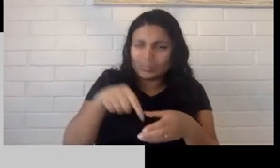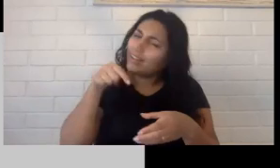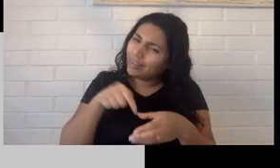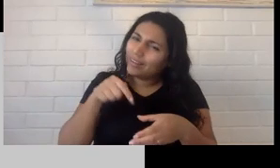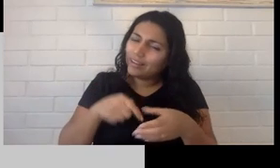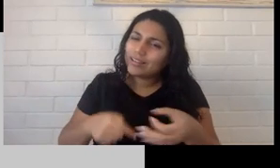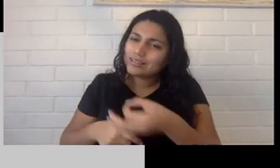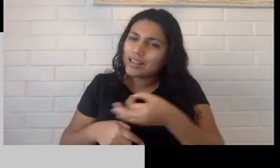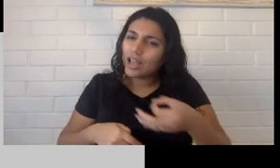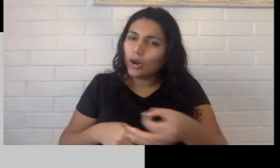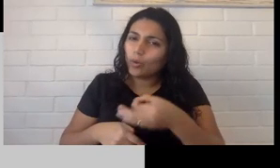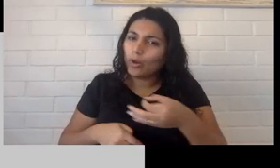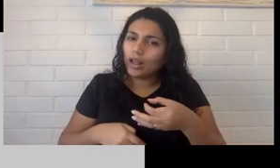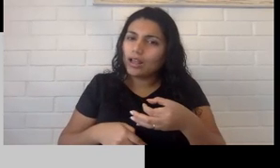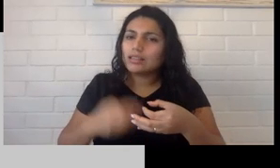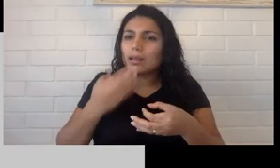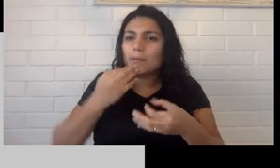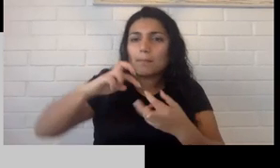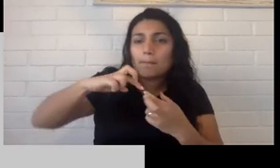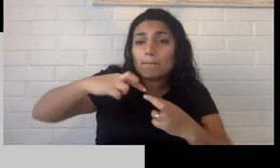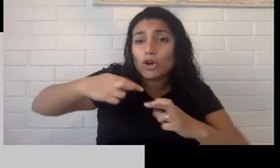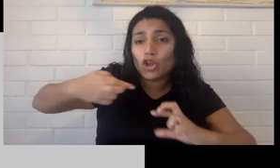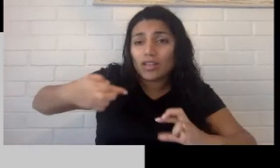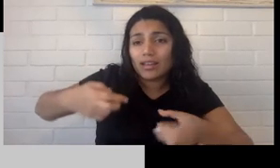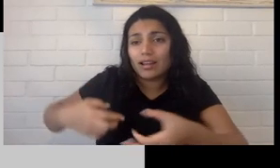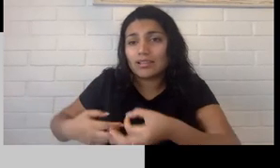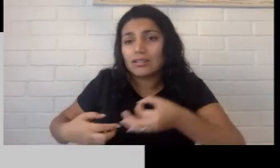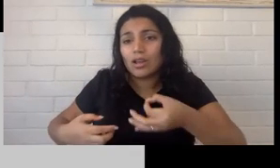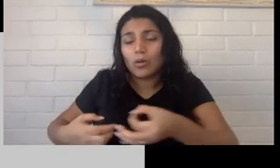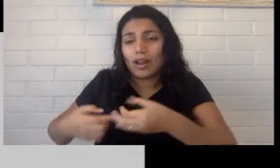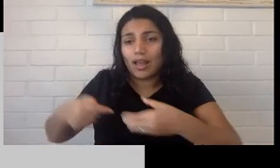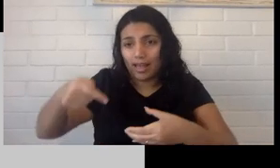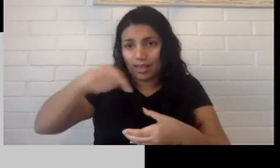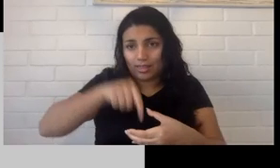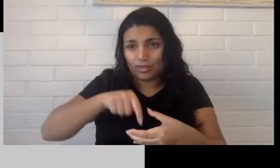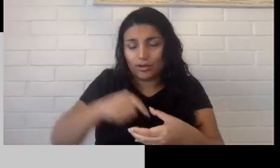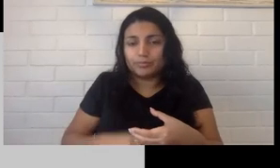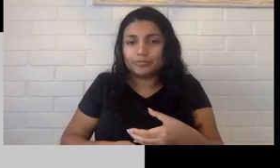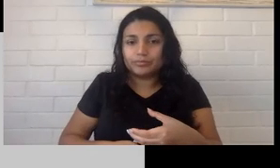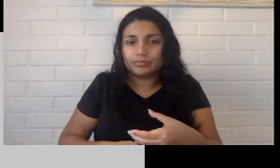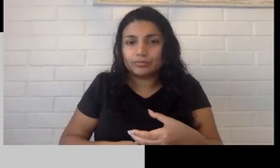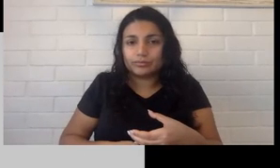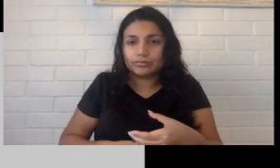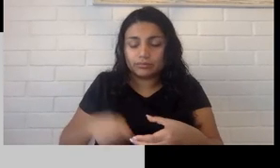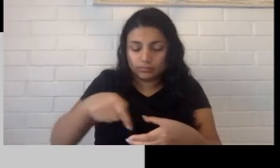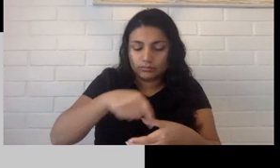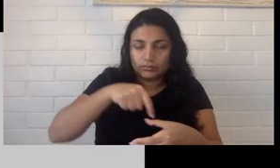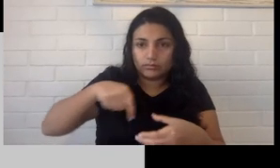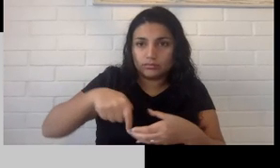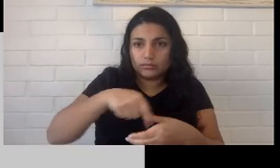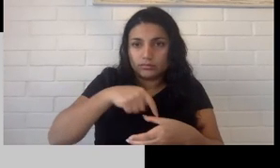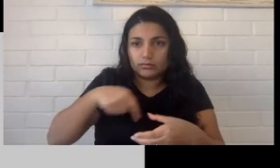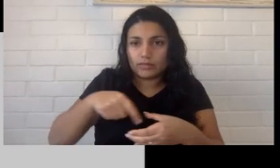incide, junto con la existencia de proteínas en este medio intracelular, para que el interior de la célula